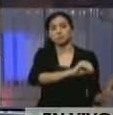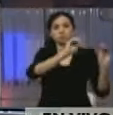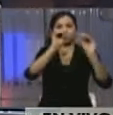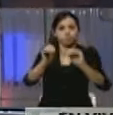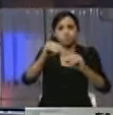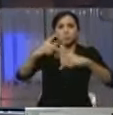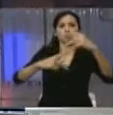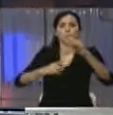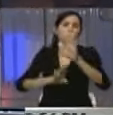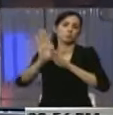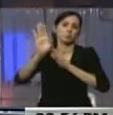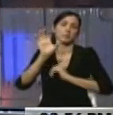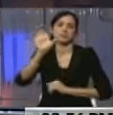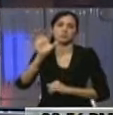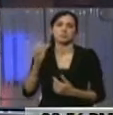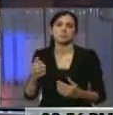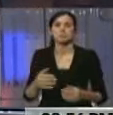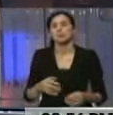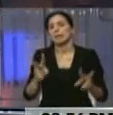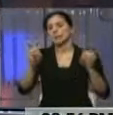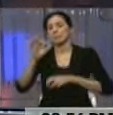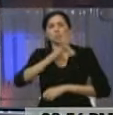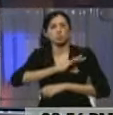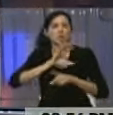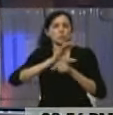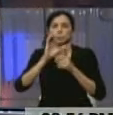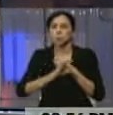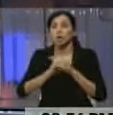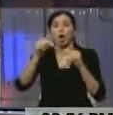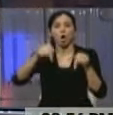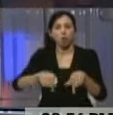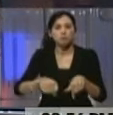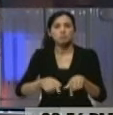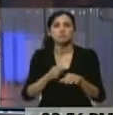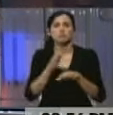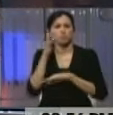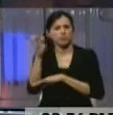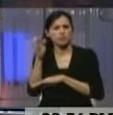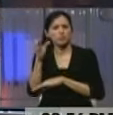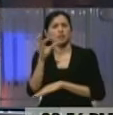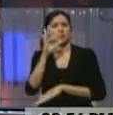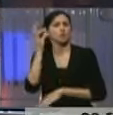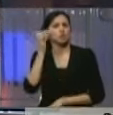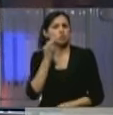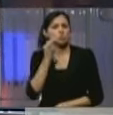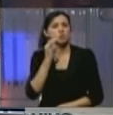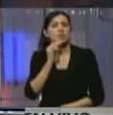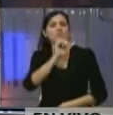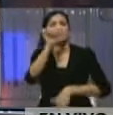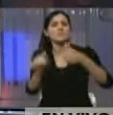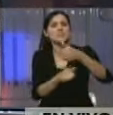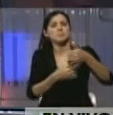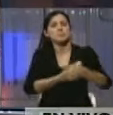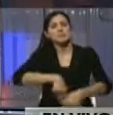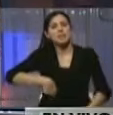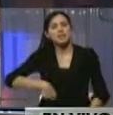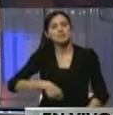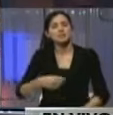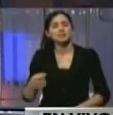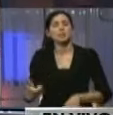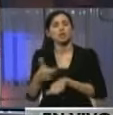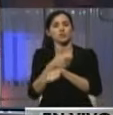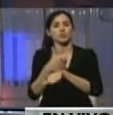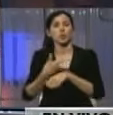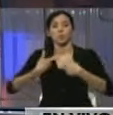en el desarrollo del país, en lo social, en lo cultural. Hoy estuvo por Sucre, ¿no?, nuestro vicepresidente ejecutivo, el